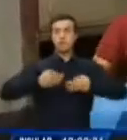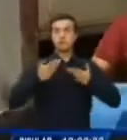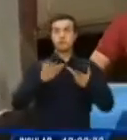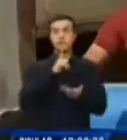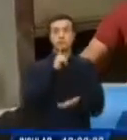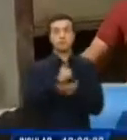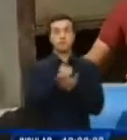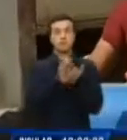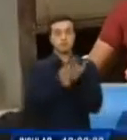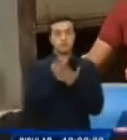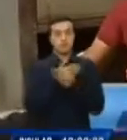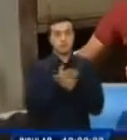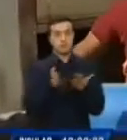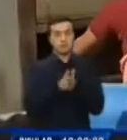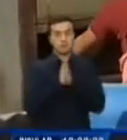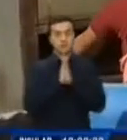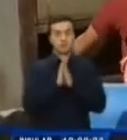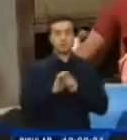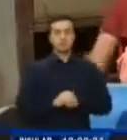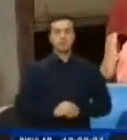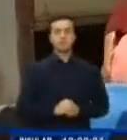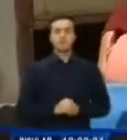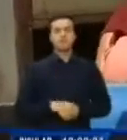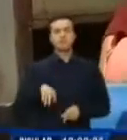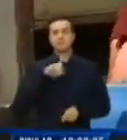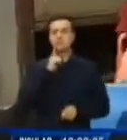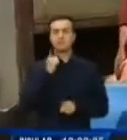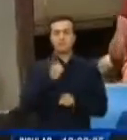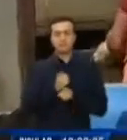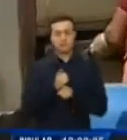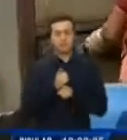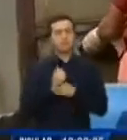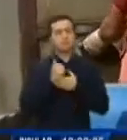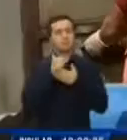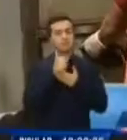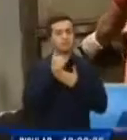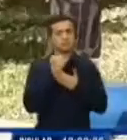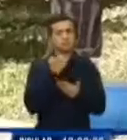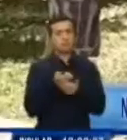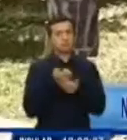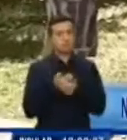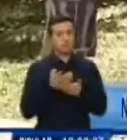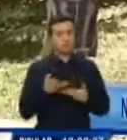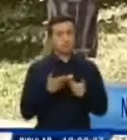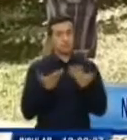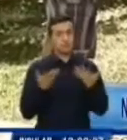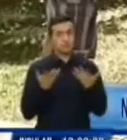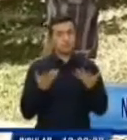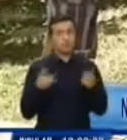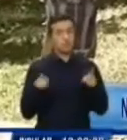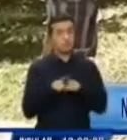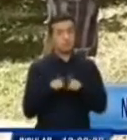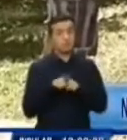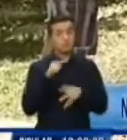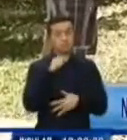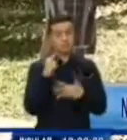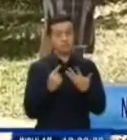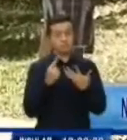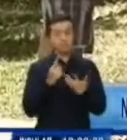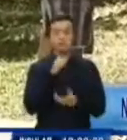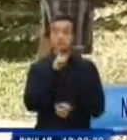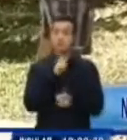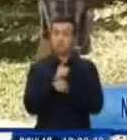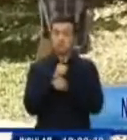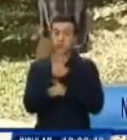hacer nuestro servicio realmente si una ayuda a lo económico además de constituir un buen ingreso